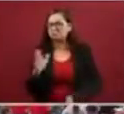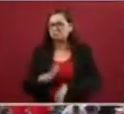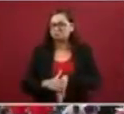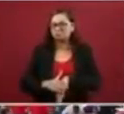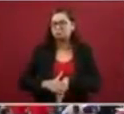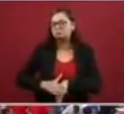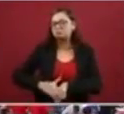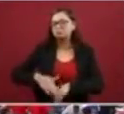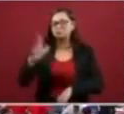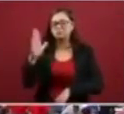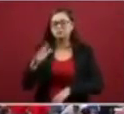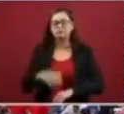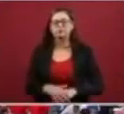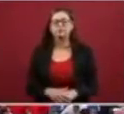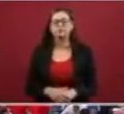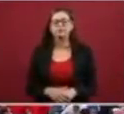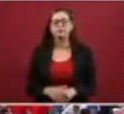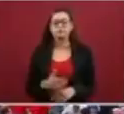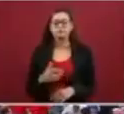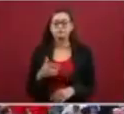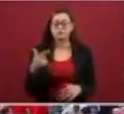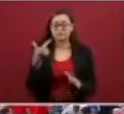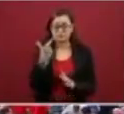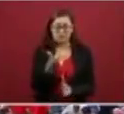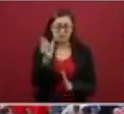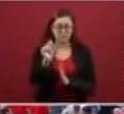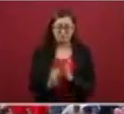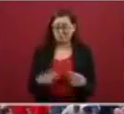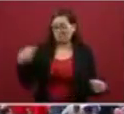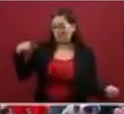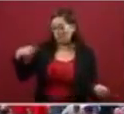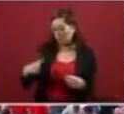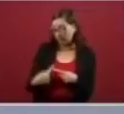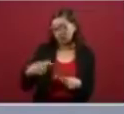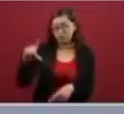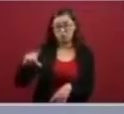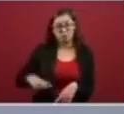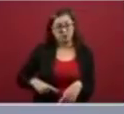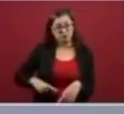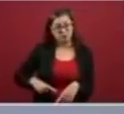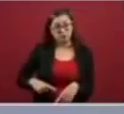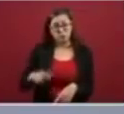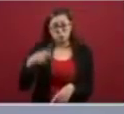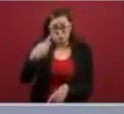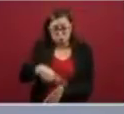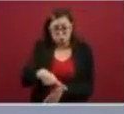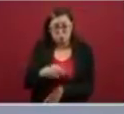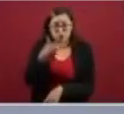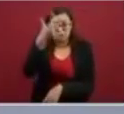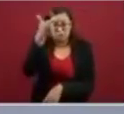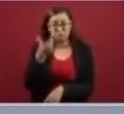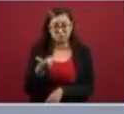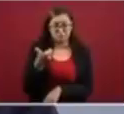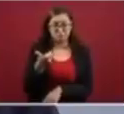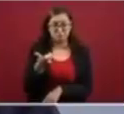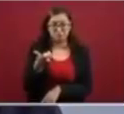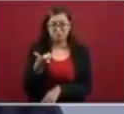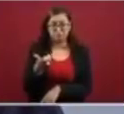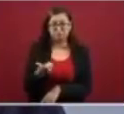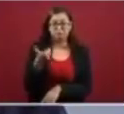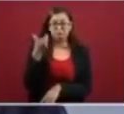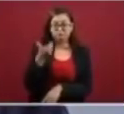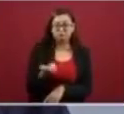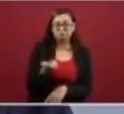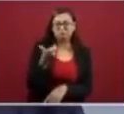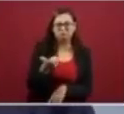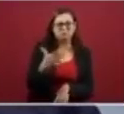Durante el tiempo que llevamos en el gobierno, el peso es la moneda que más se